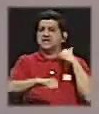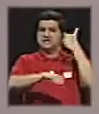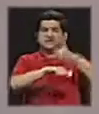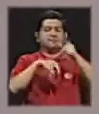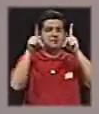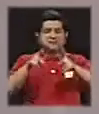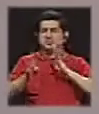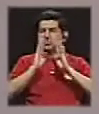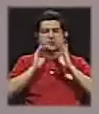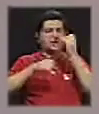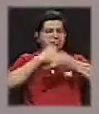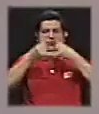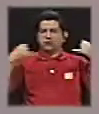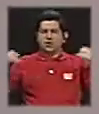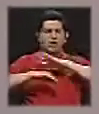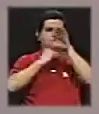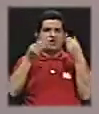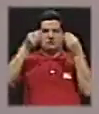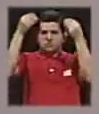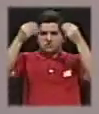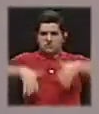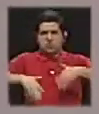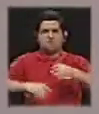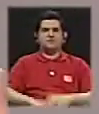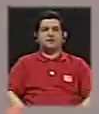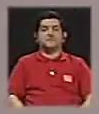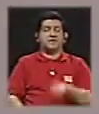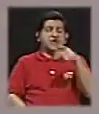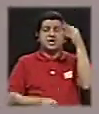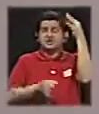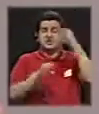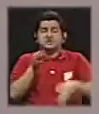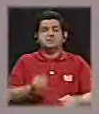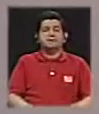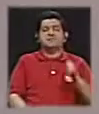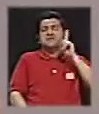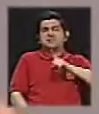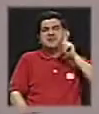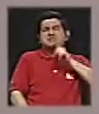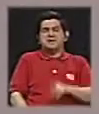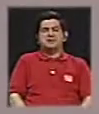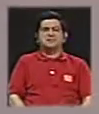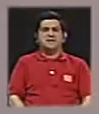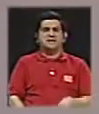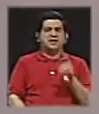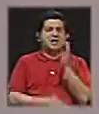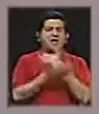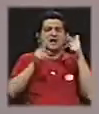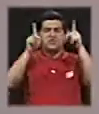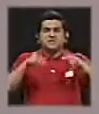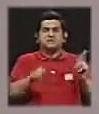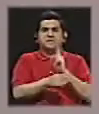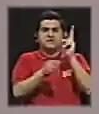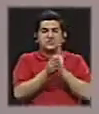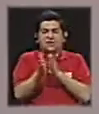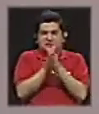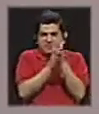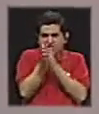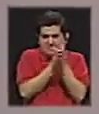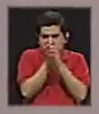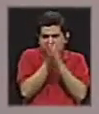no habla el idioma, de que todo se ha perdido, de que esto es sencillamente como una mentira, como una farsa que ciertas personas utilizan para sacar